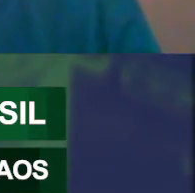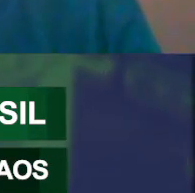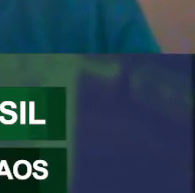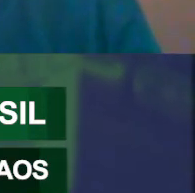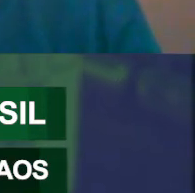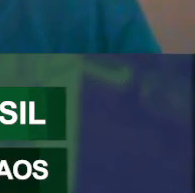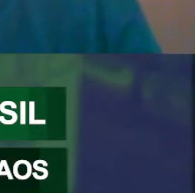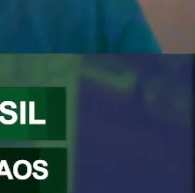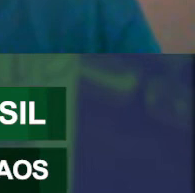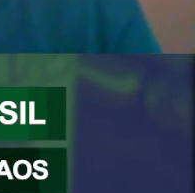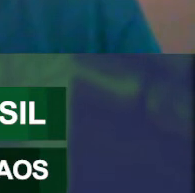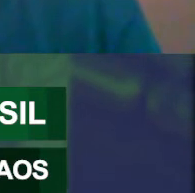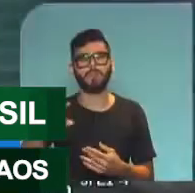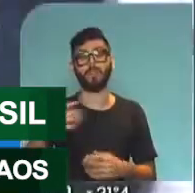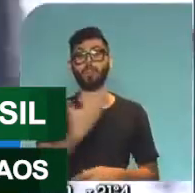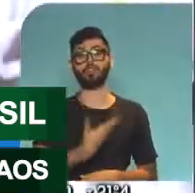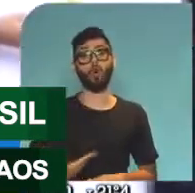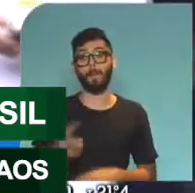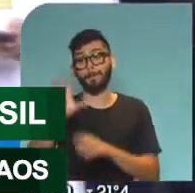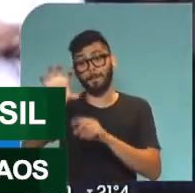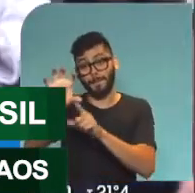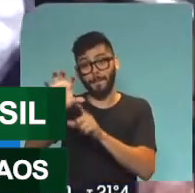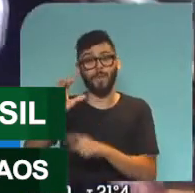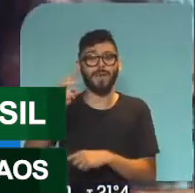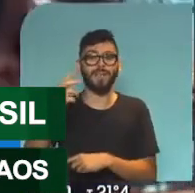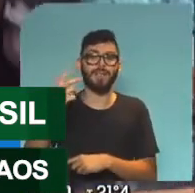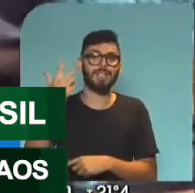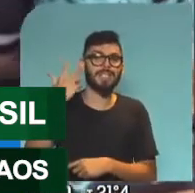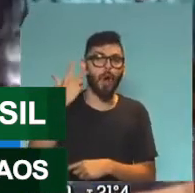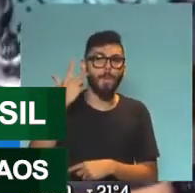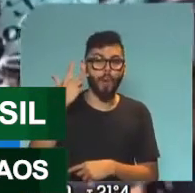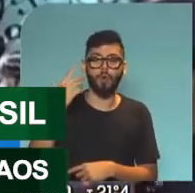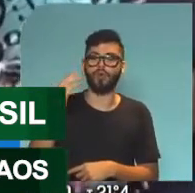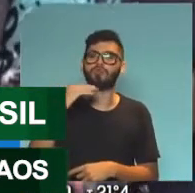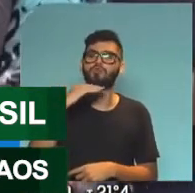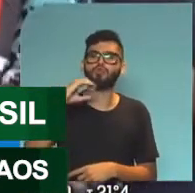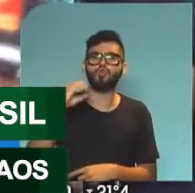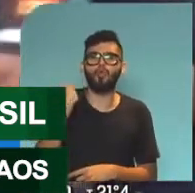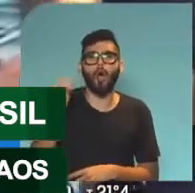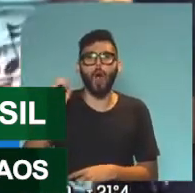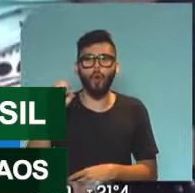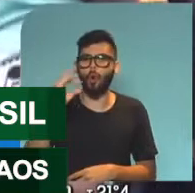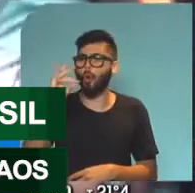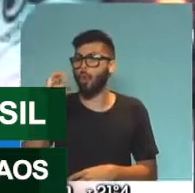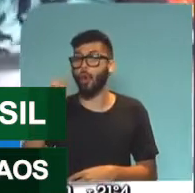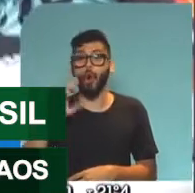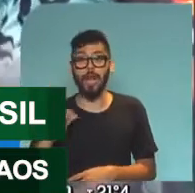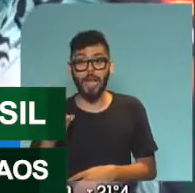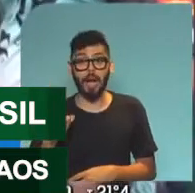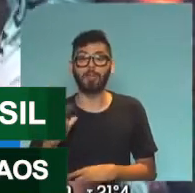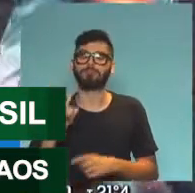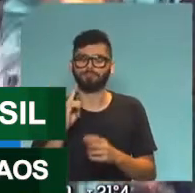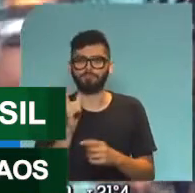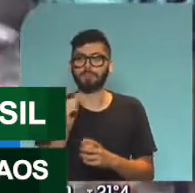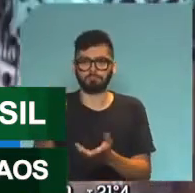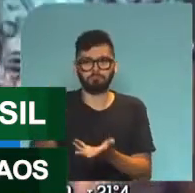una planta de Sidor, que es la siderúrgica del Orinoco, una planta que realmente produce acero. Pero justamente en ese proceso de